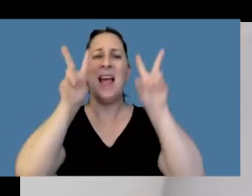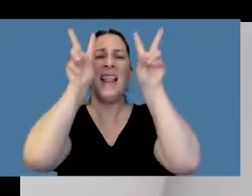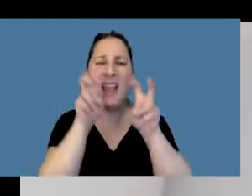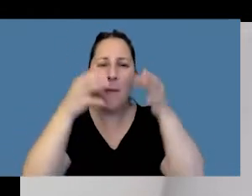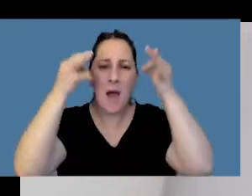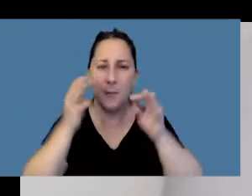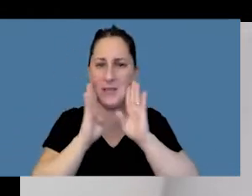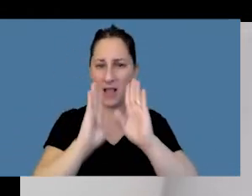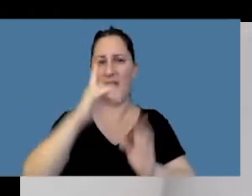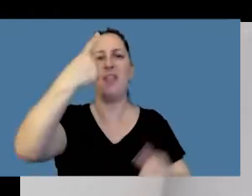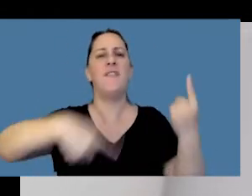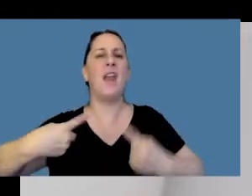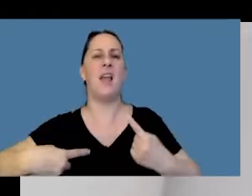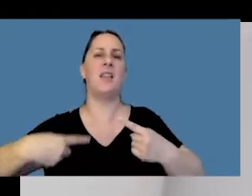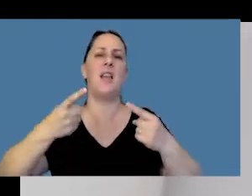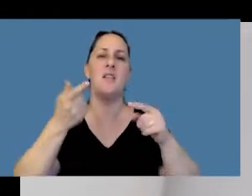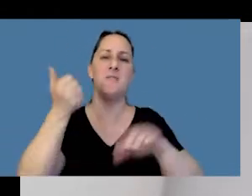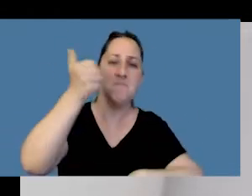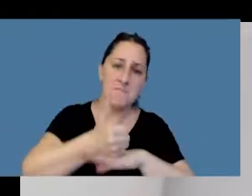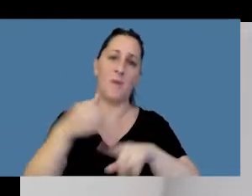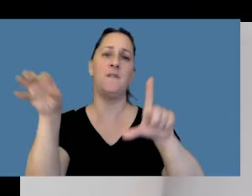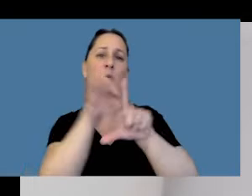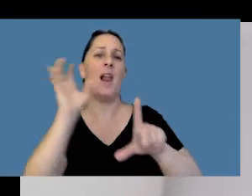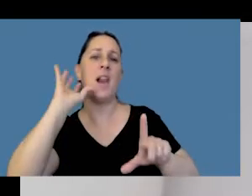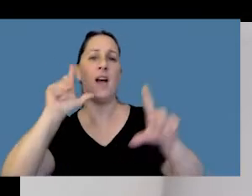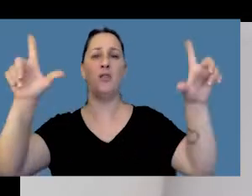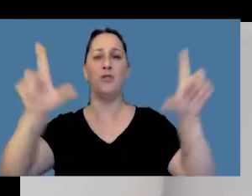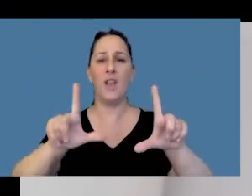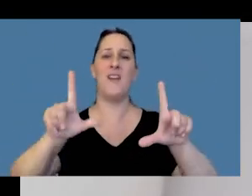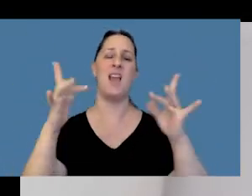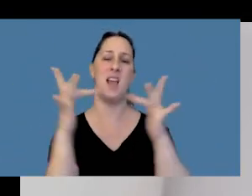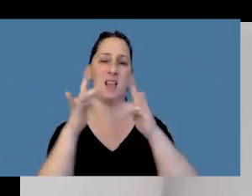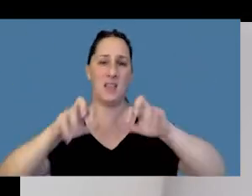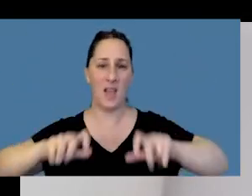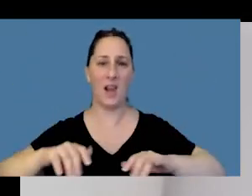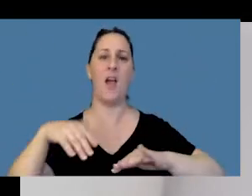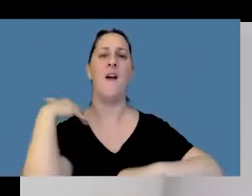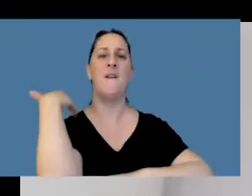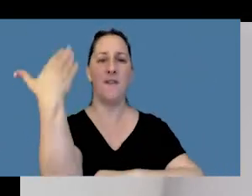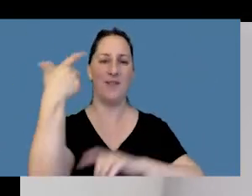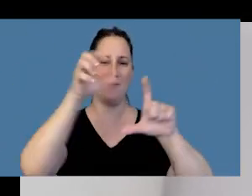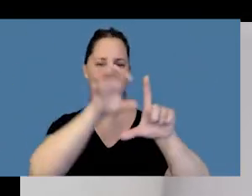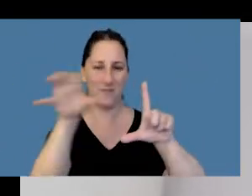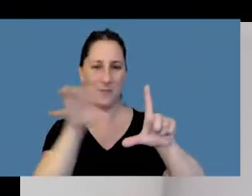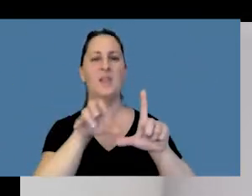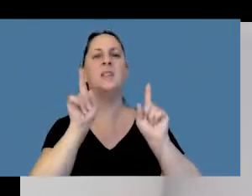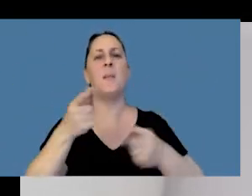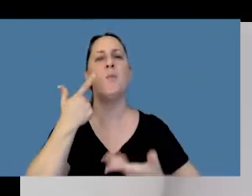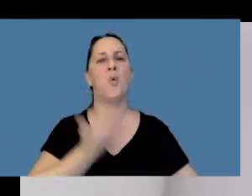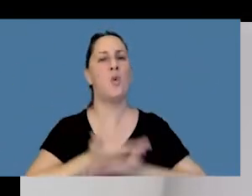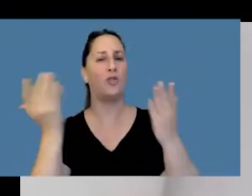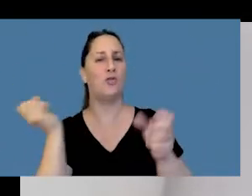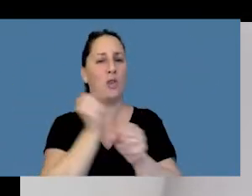especialización en distintos medios presenciales y virtuales de radio, TV, streaming, de videoconferencias, etcétera, y publicación de trabajos